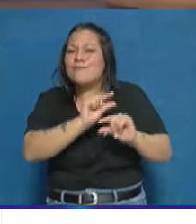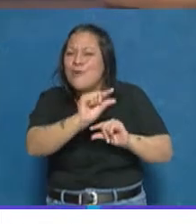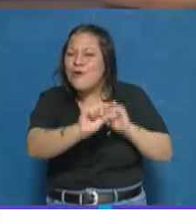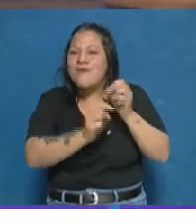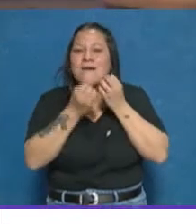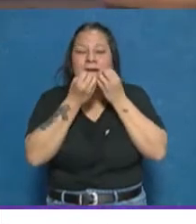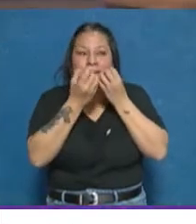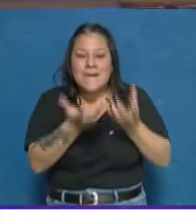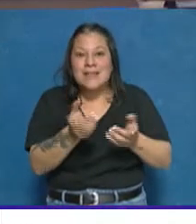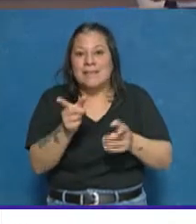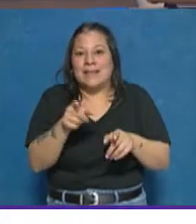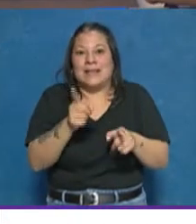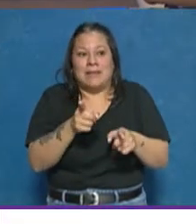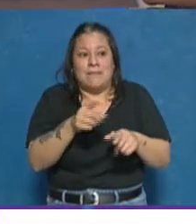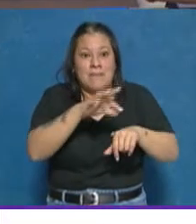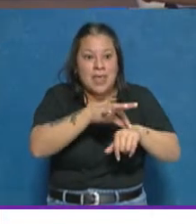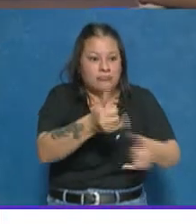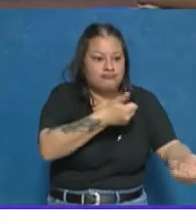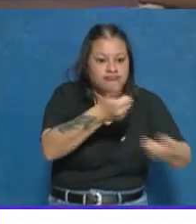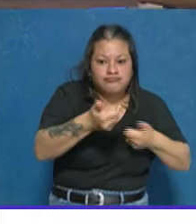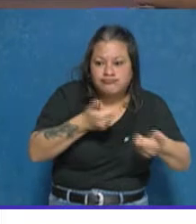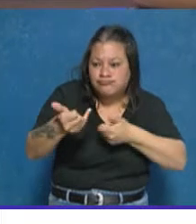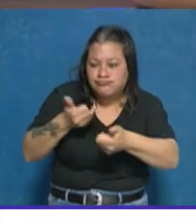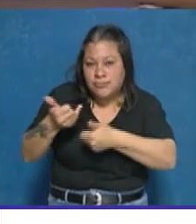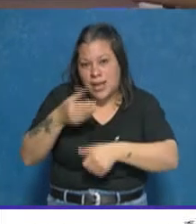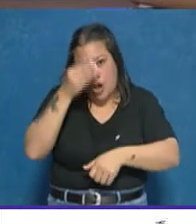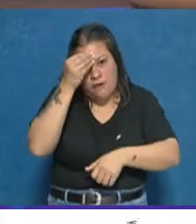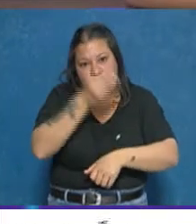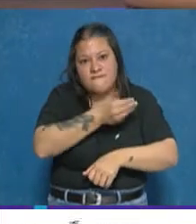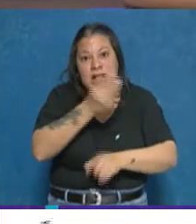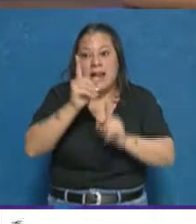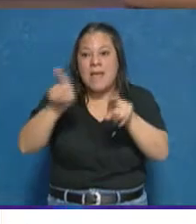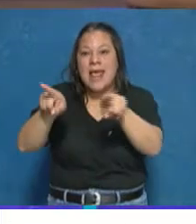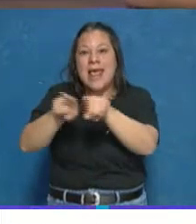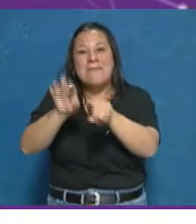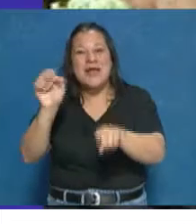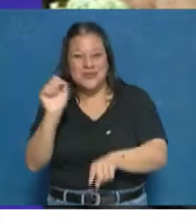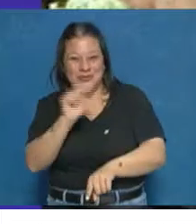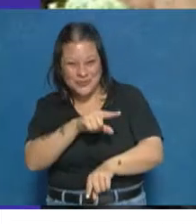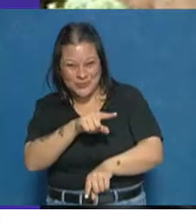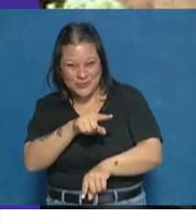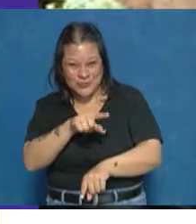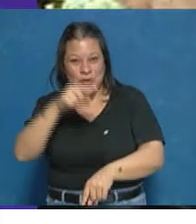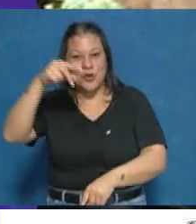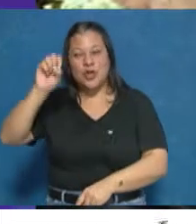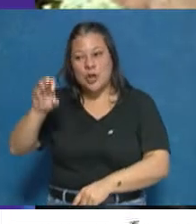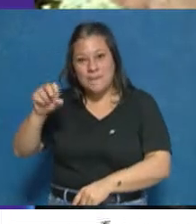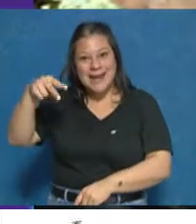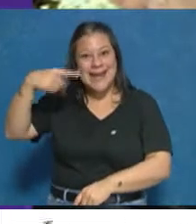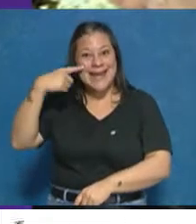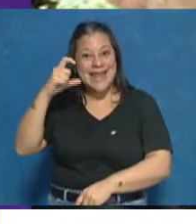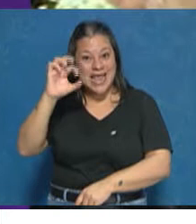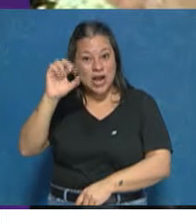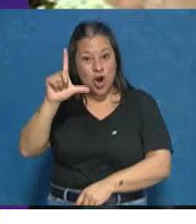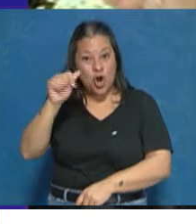enterando mucho del parte también, no solo por los médicos, que es el parte oficial, sino también por la comunicación que Nicolás, que es el hermano